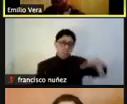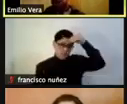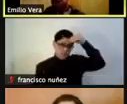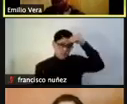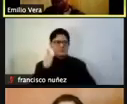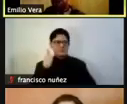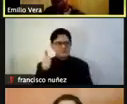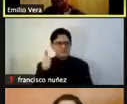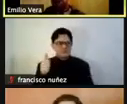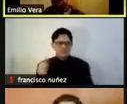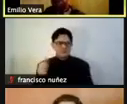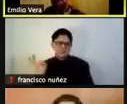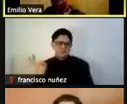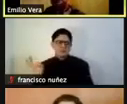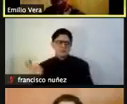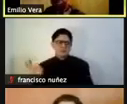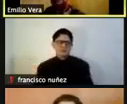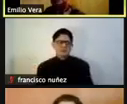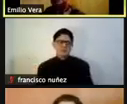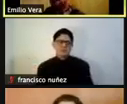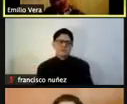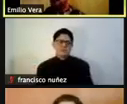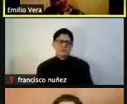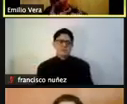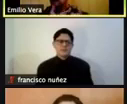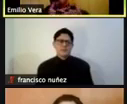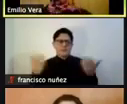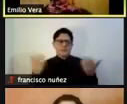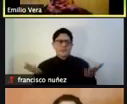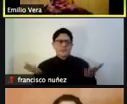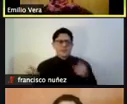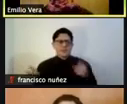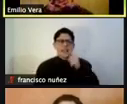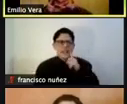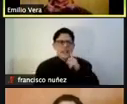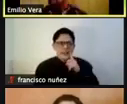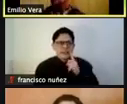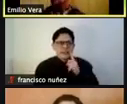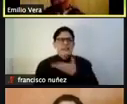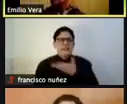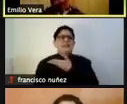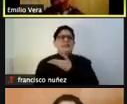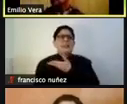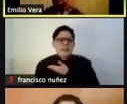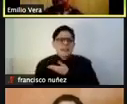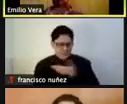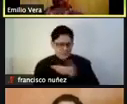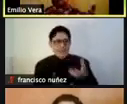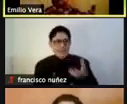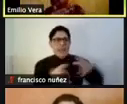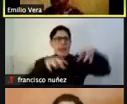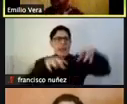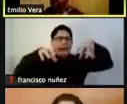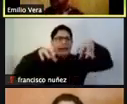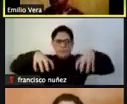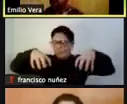es tener el equipo necesario para poder realizar este tipo de